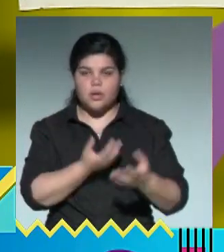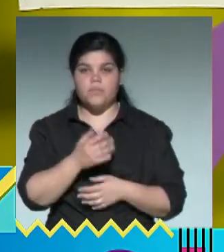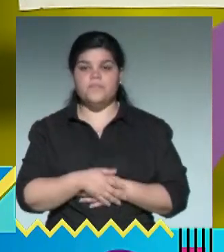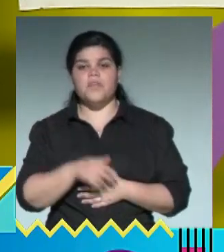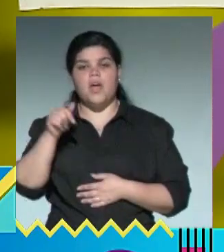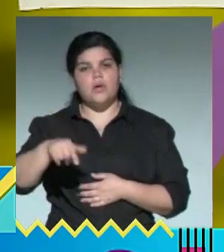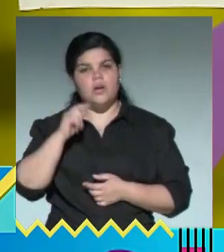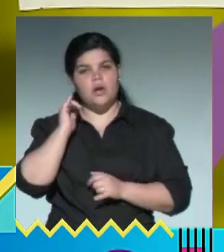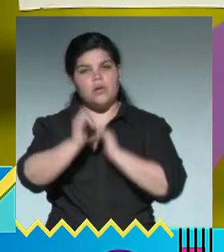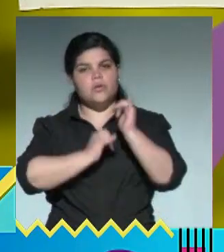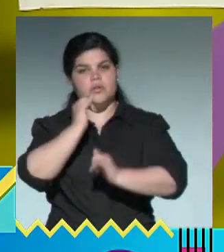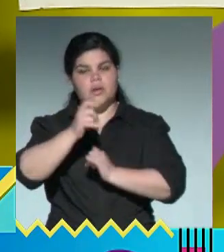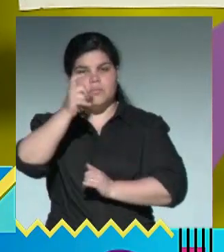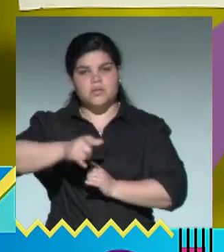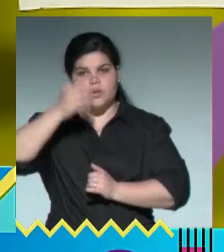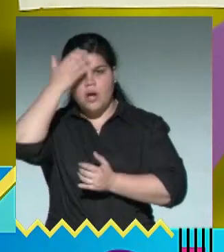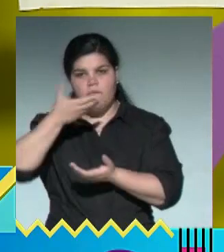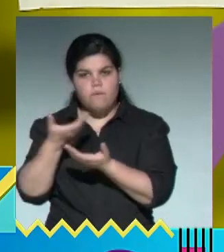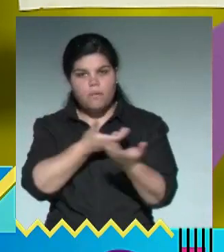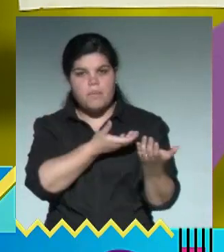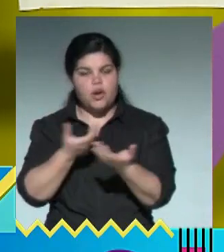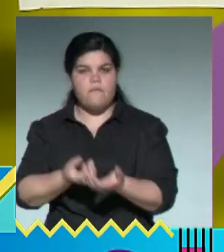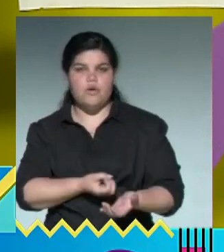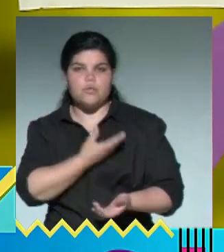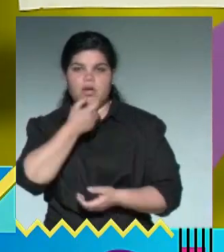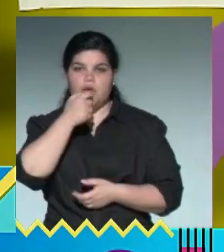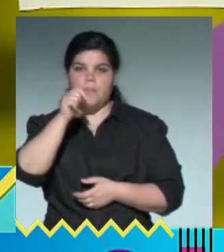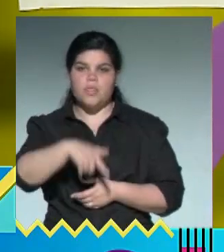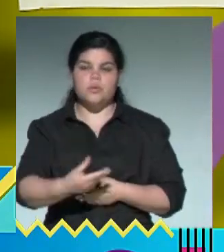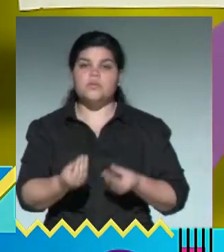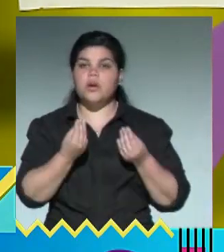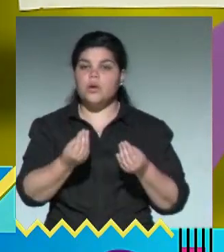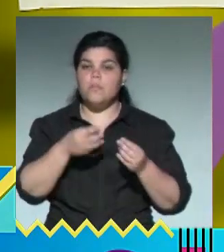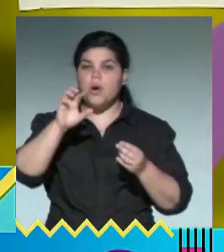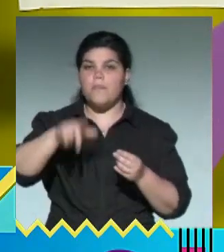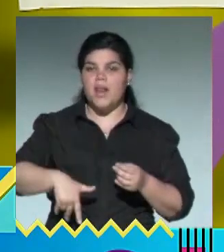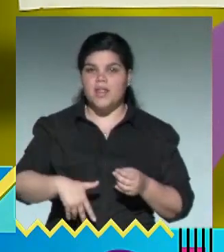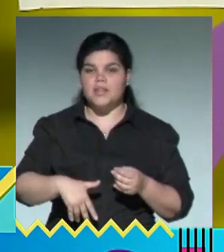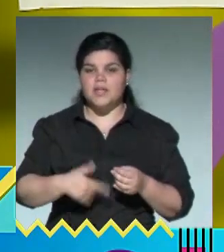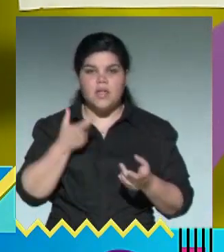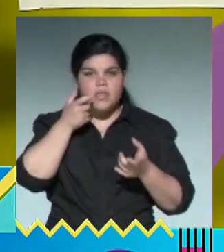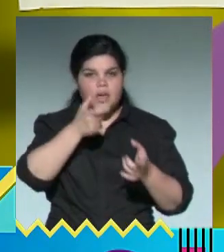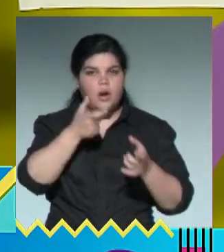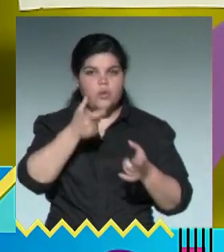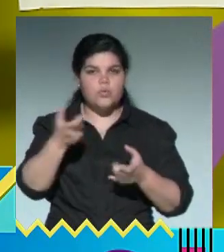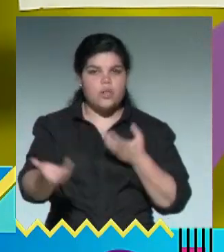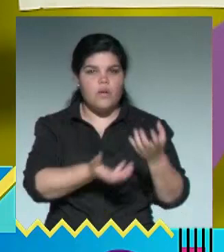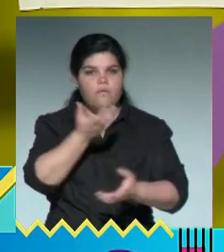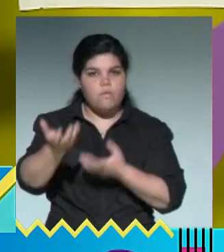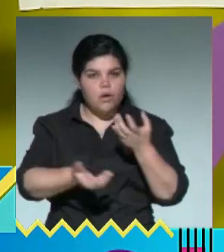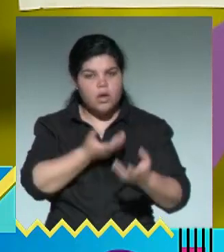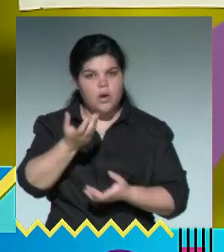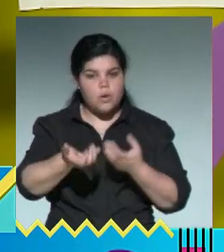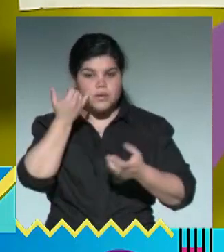que han hecho los brigadistas, bomberos voluntarios en nuestra provincia, cómo se ha activado el plan de manejo del fuego en nuestra provincia también, que ya